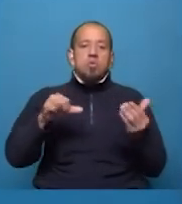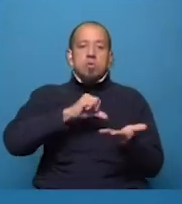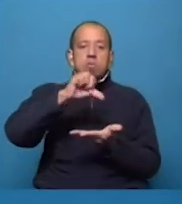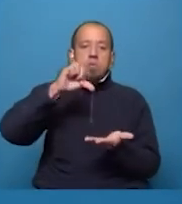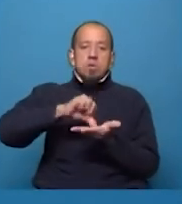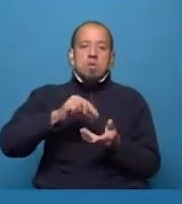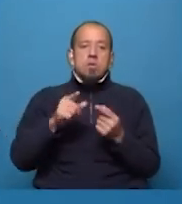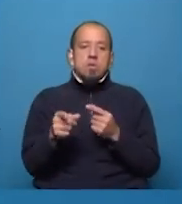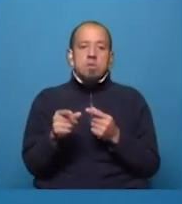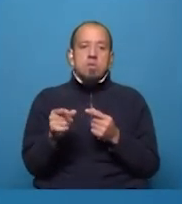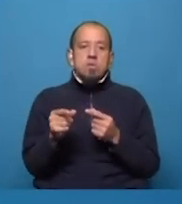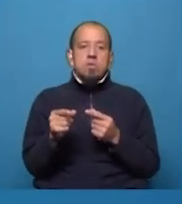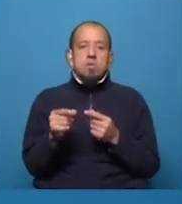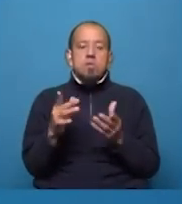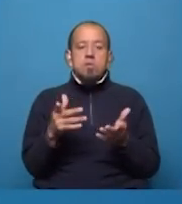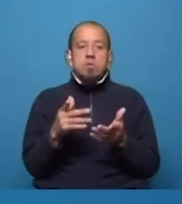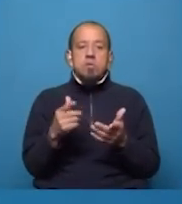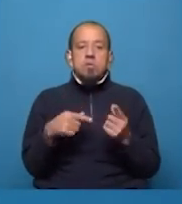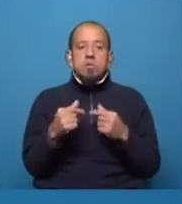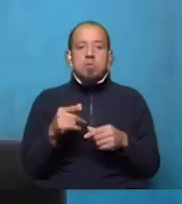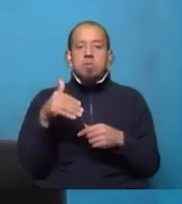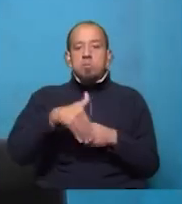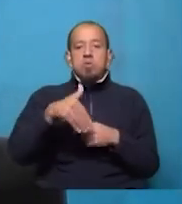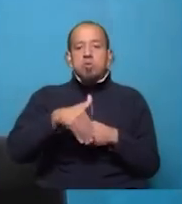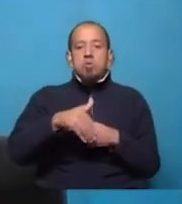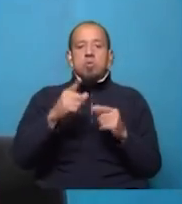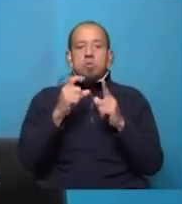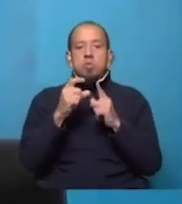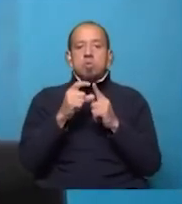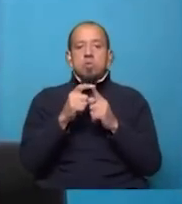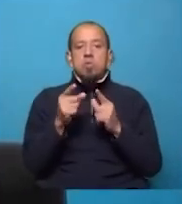este y cogí más de millones de dólares